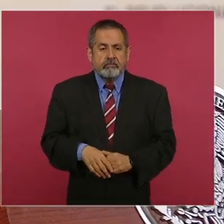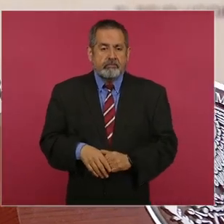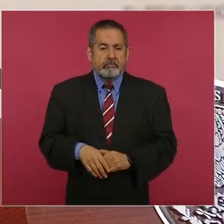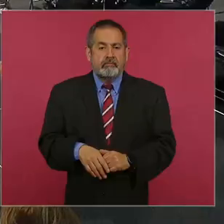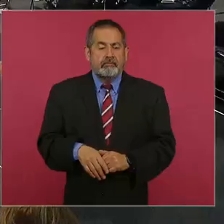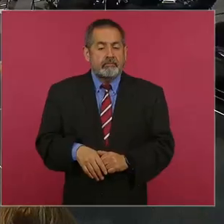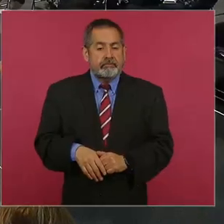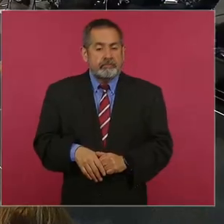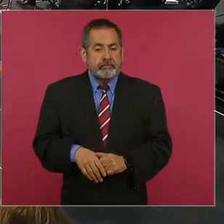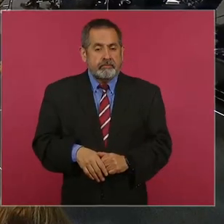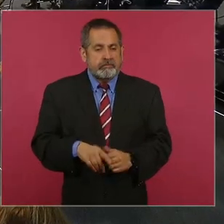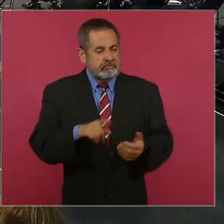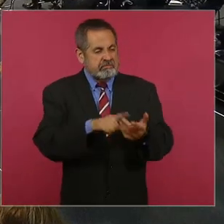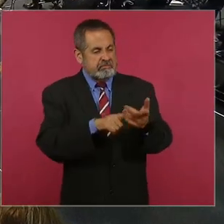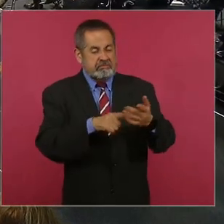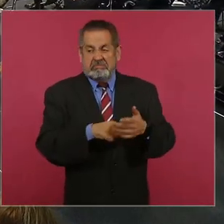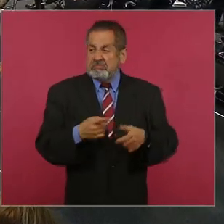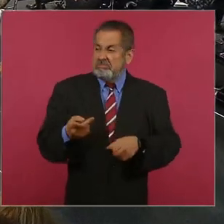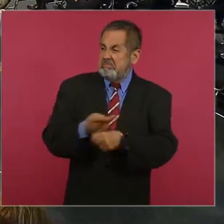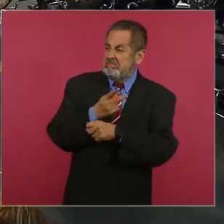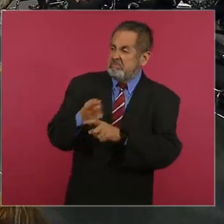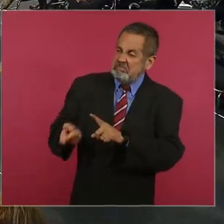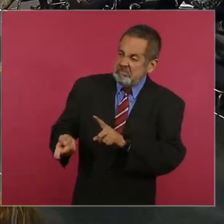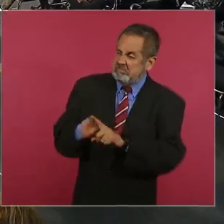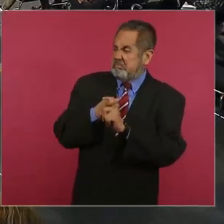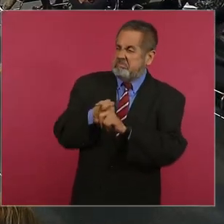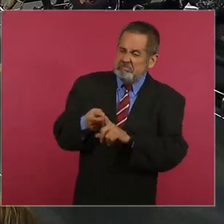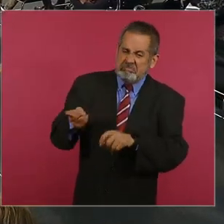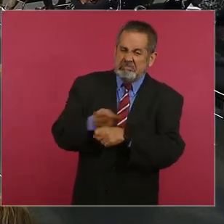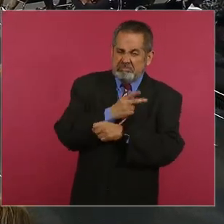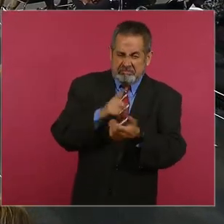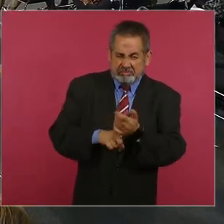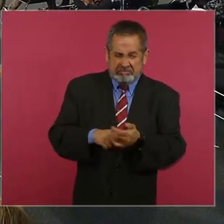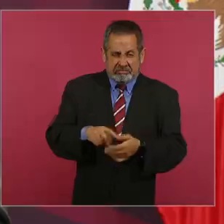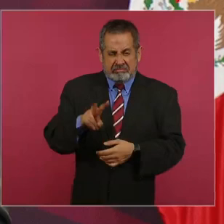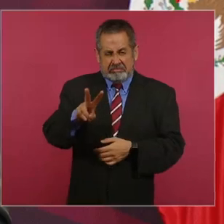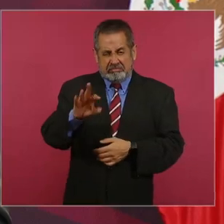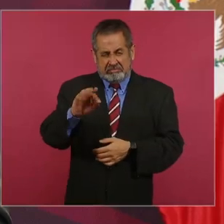miente madres Vicente Fox